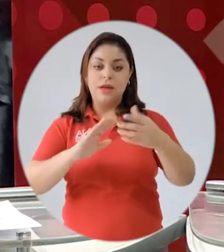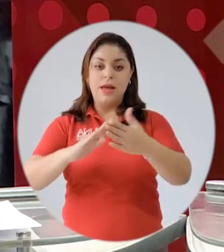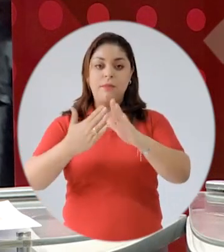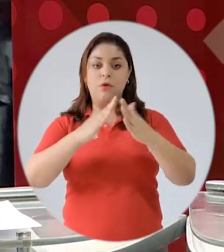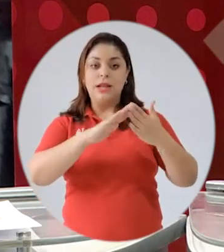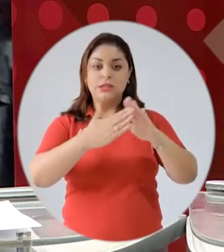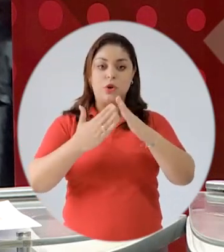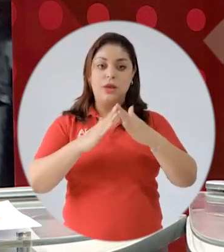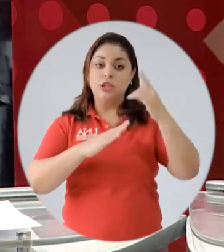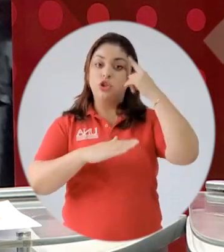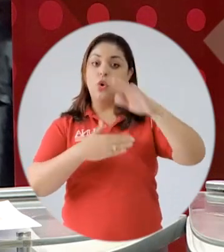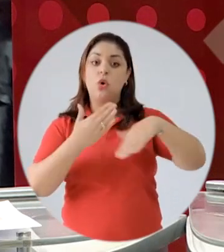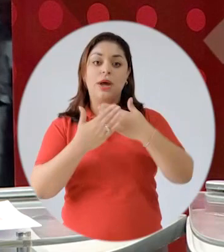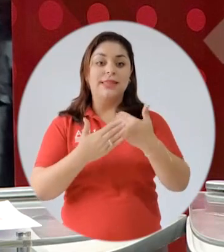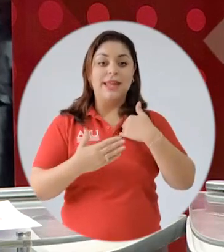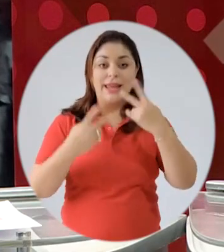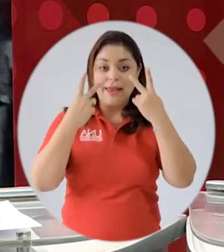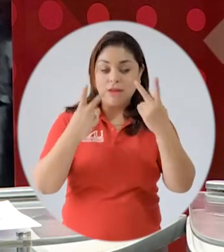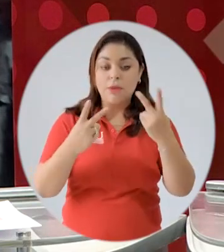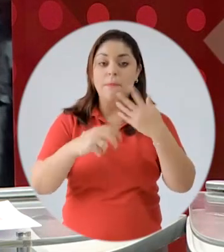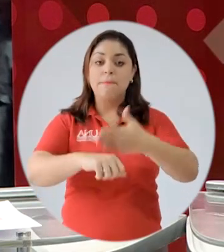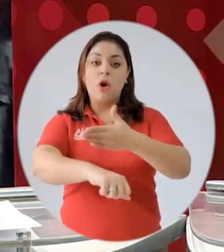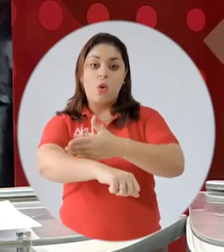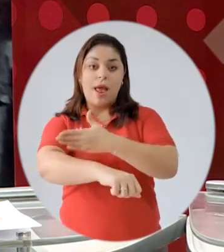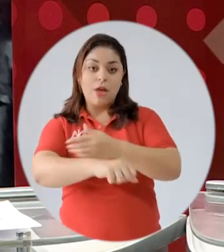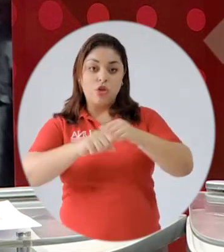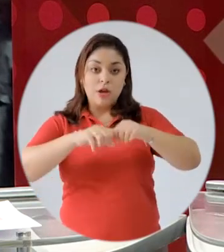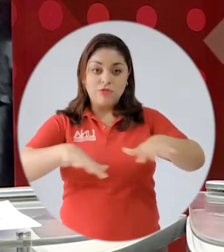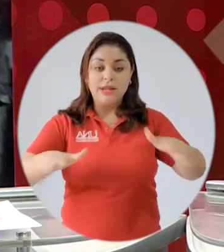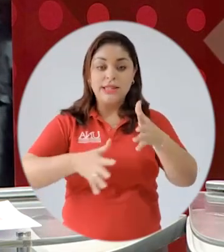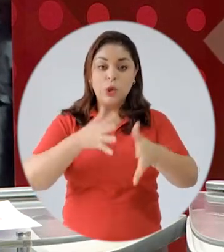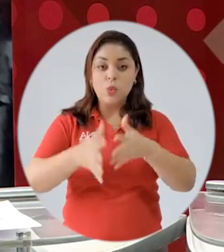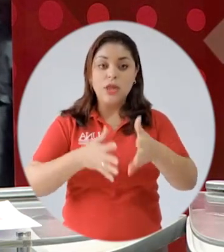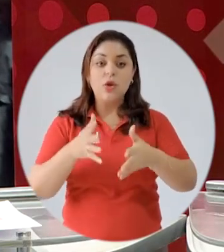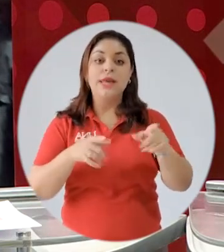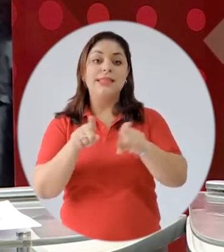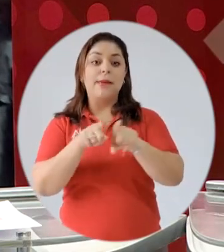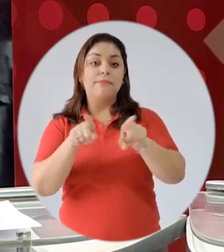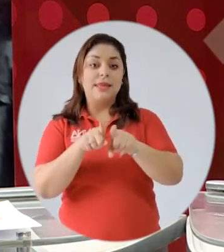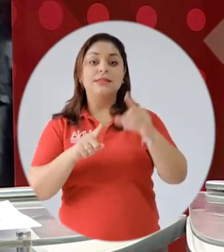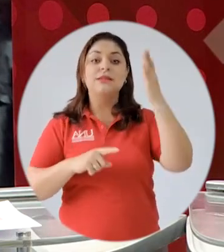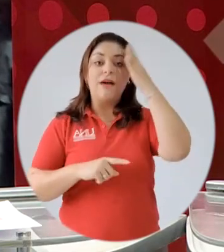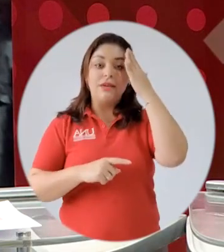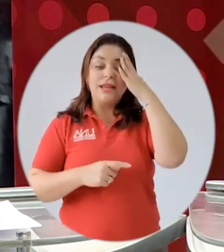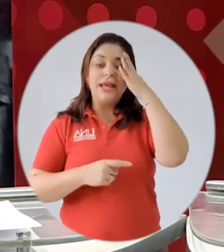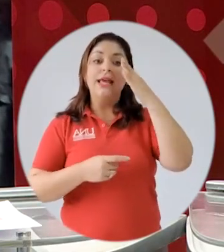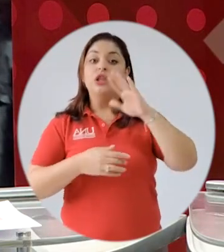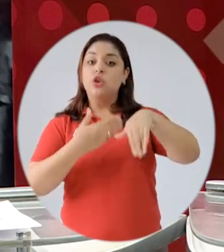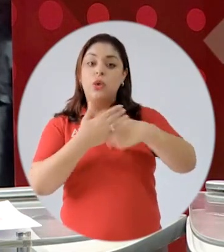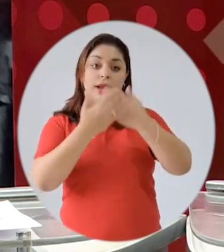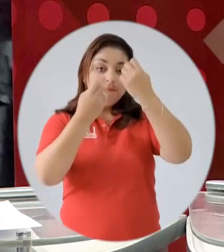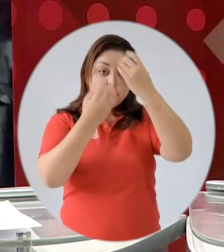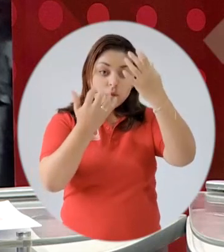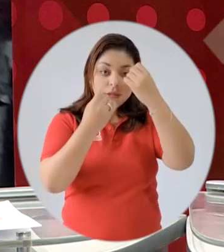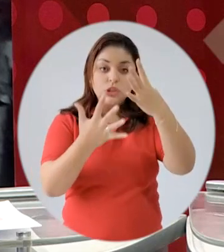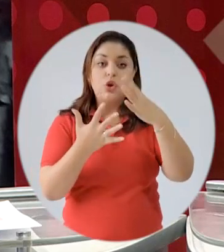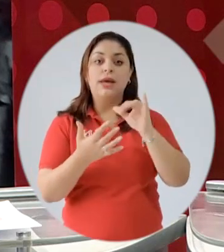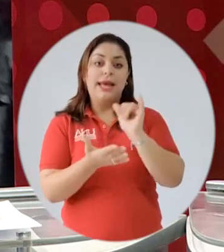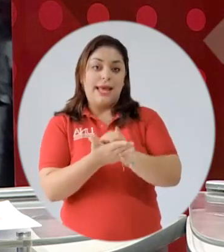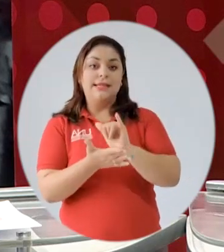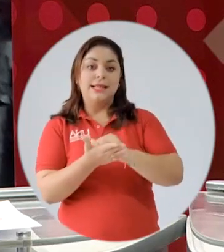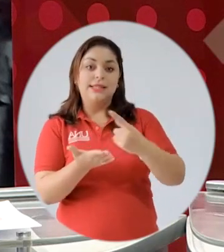hombres pues dedicamos un poco más de tiempo a esto. A la participación de juegos y lugares de entretenimiento, ¿verdad? Que esto también es muy importante